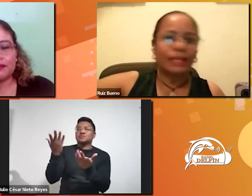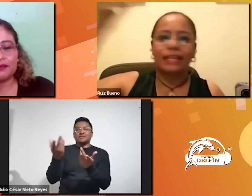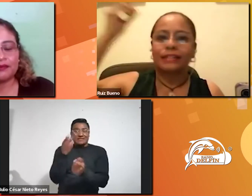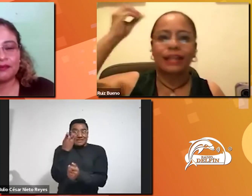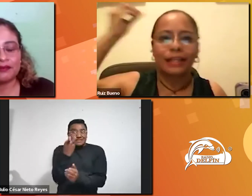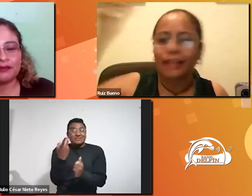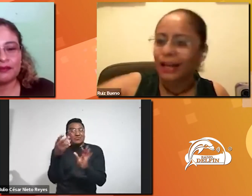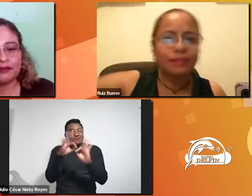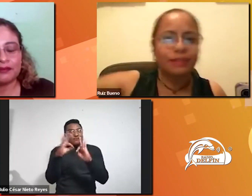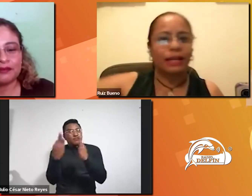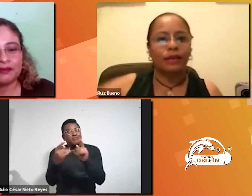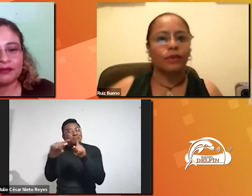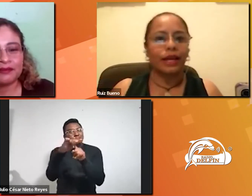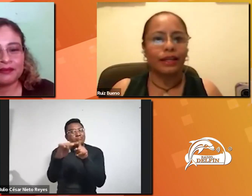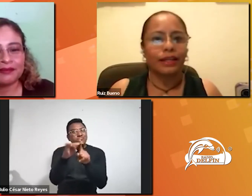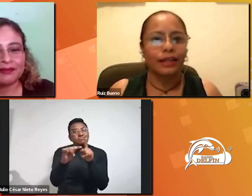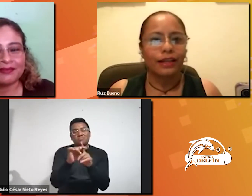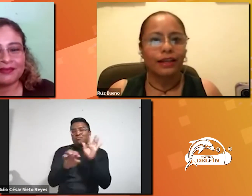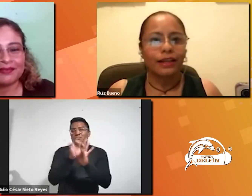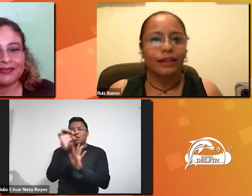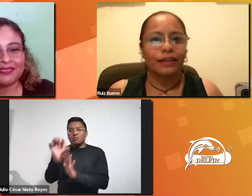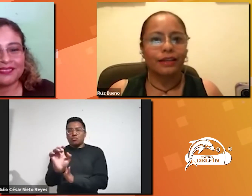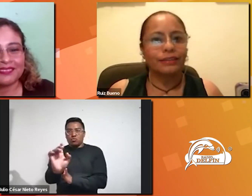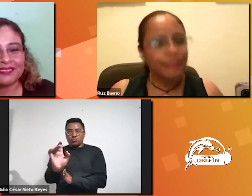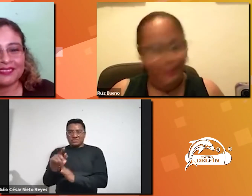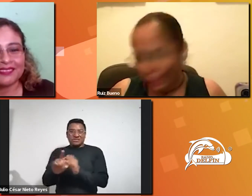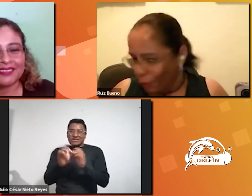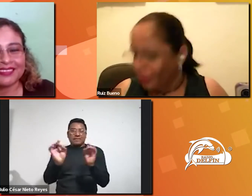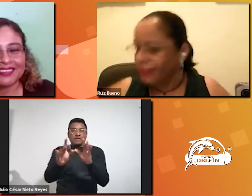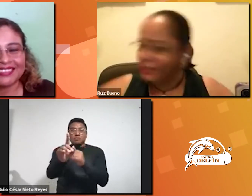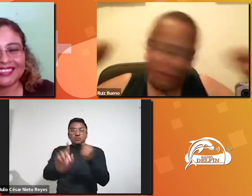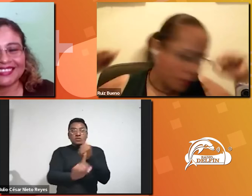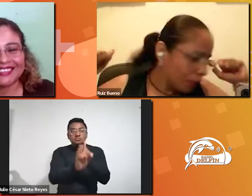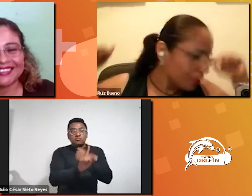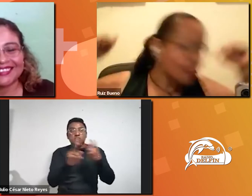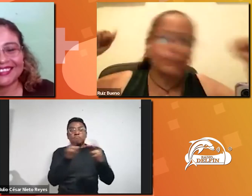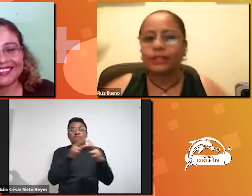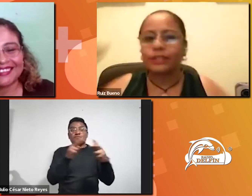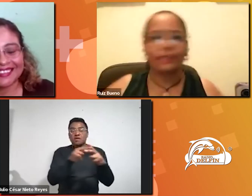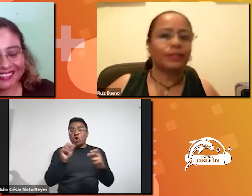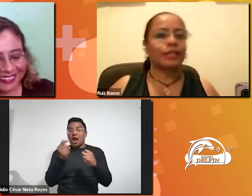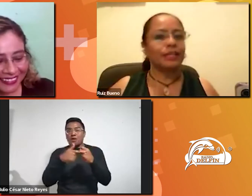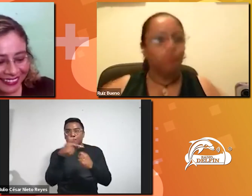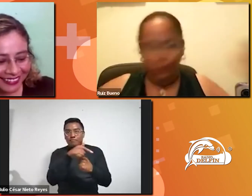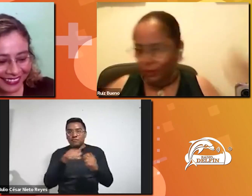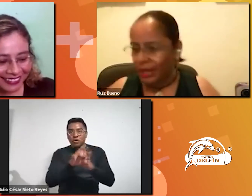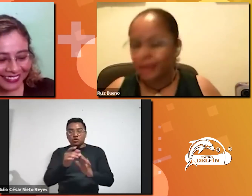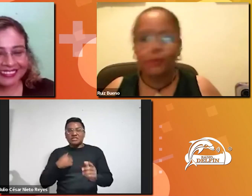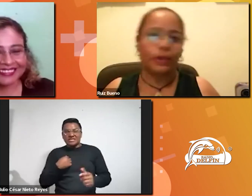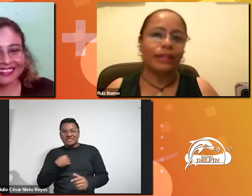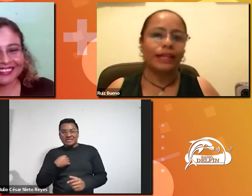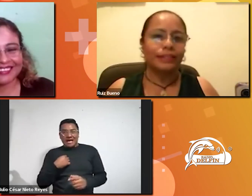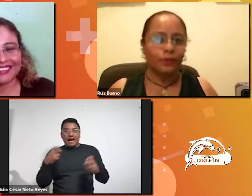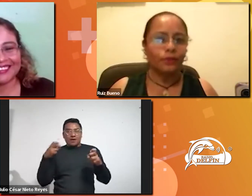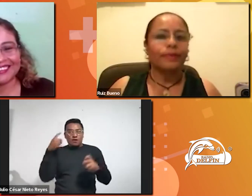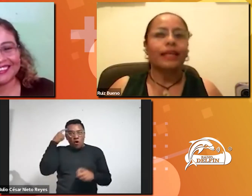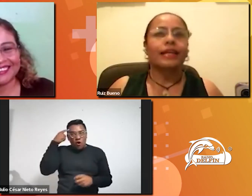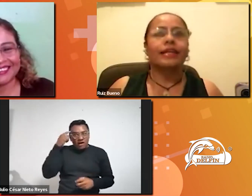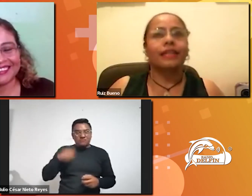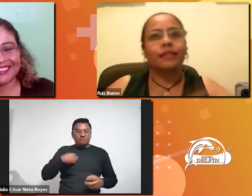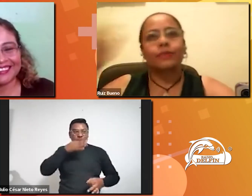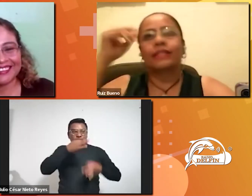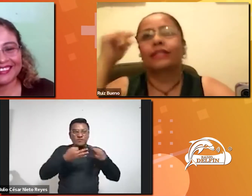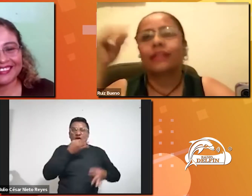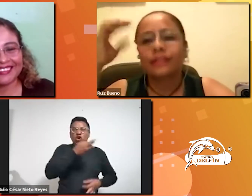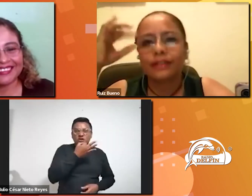fuerte experiencia, que te acabas de pelear con alguien, sí te enojas y a lo mejor dices dos, tres groserías, pero bien y bonitas, ¿no?